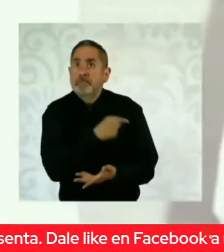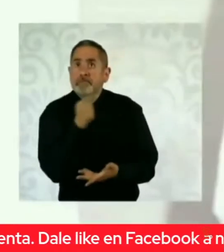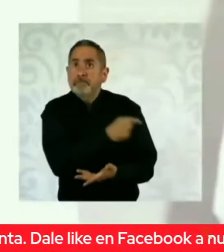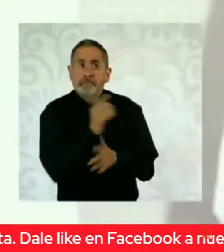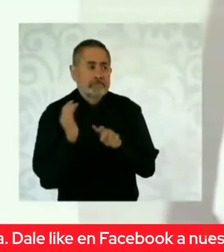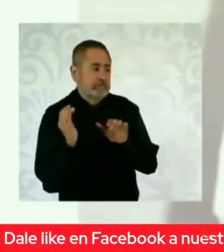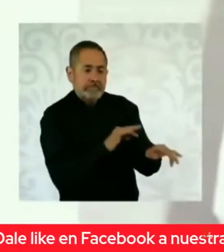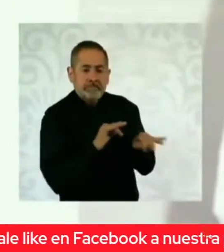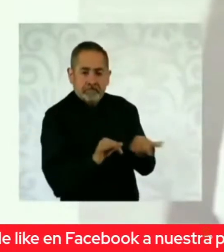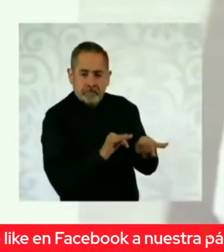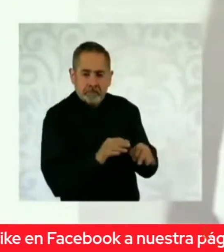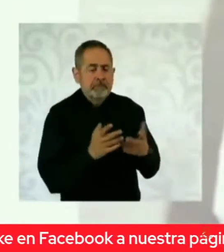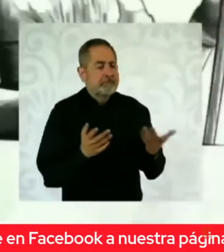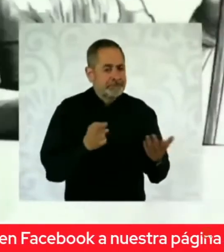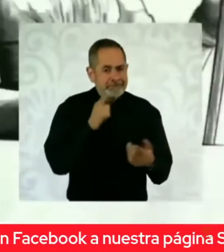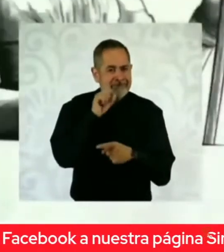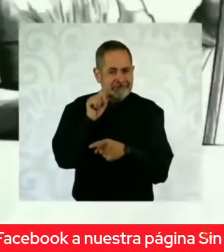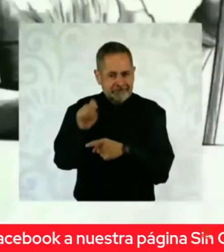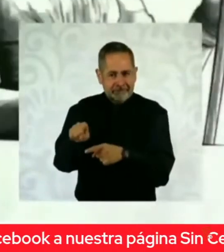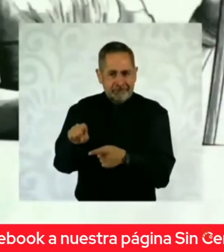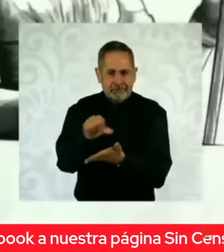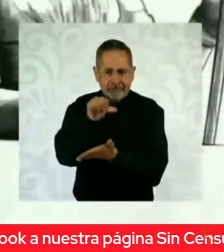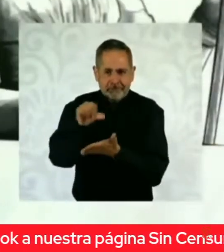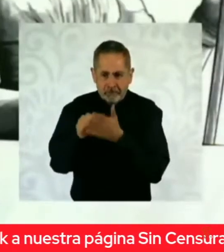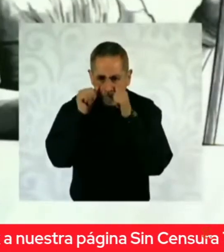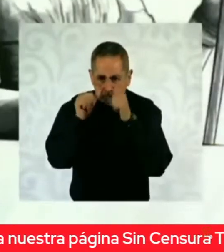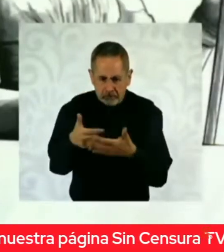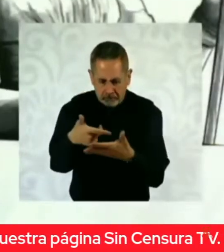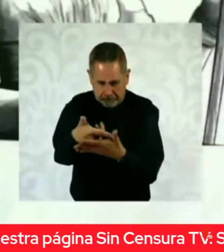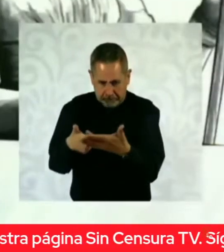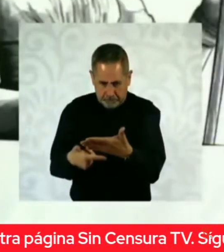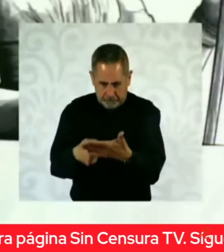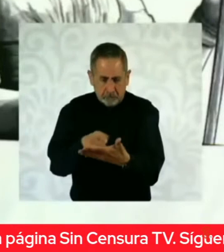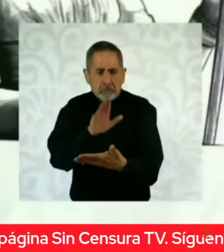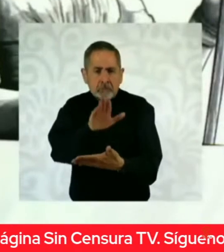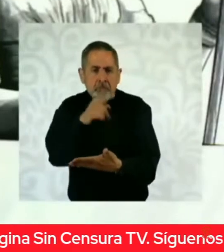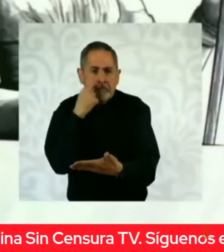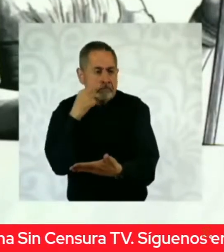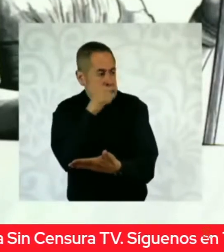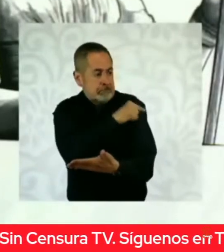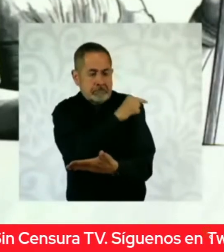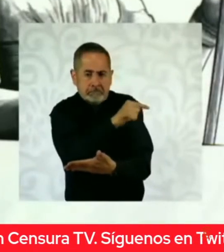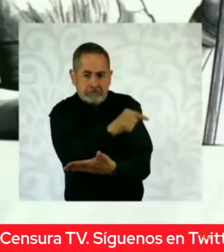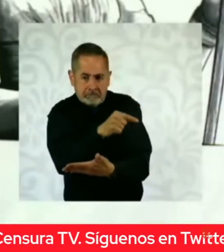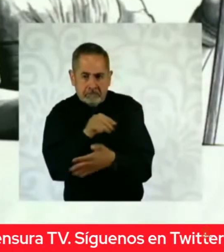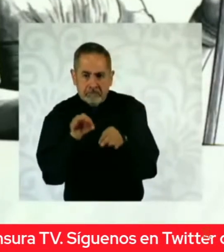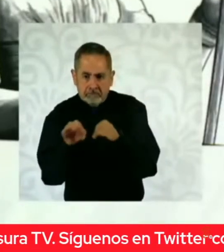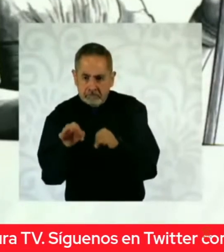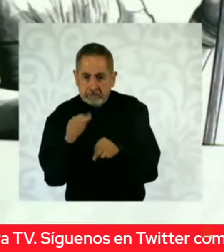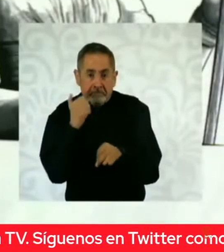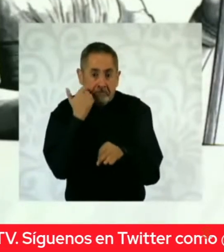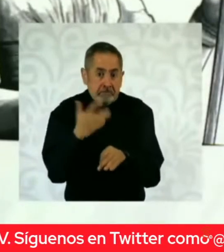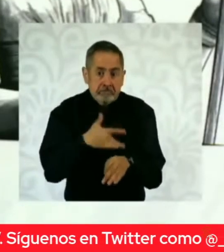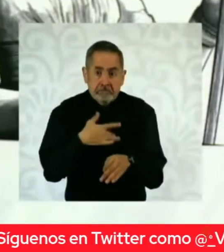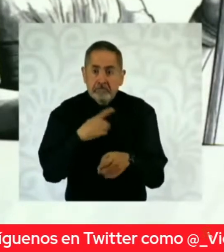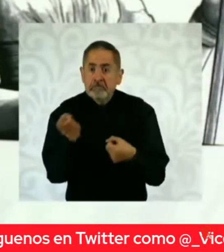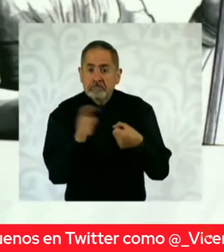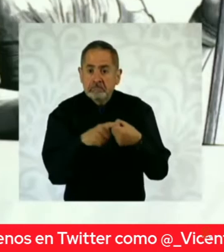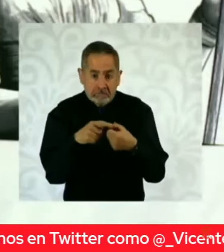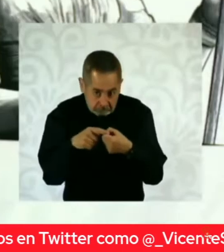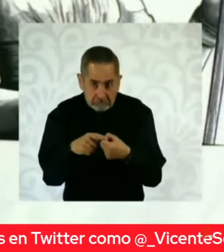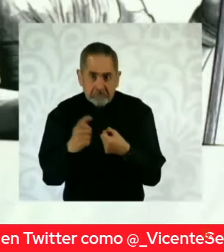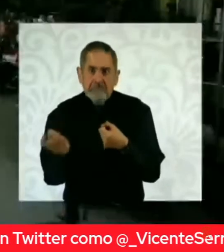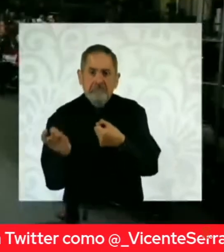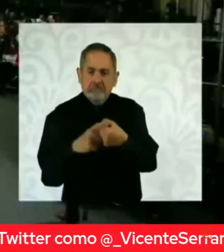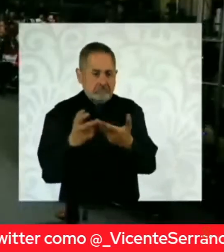inmediato, incluso en el centro de atención, puedan saber en dónde pueden tener lugar para un empleo. Y todos los programas de